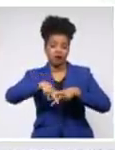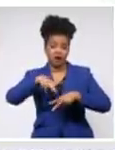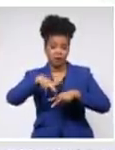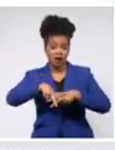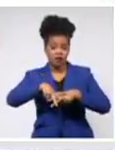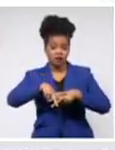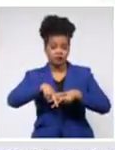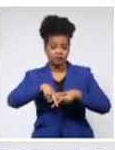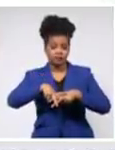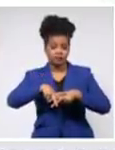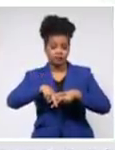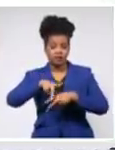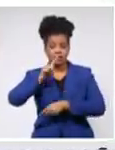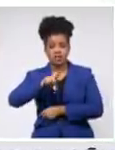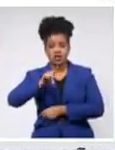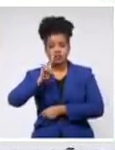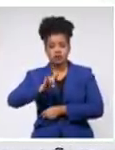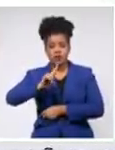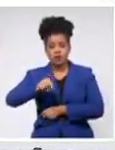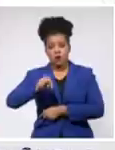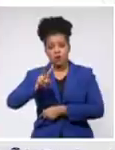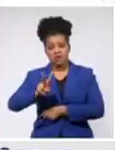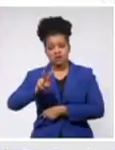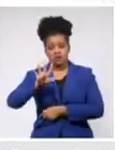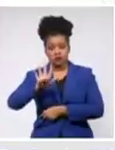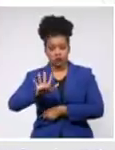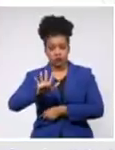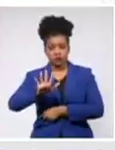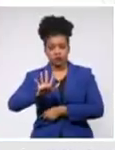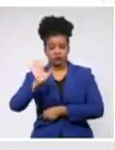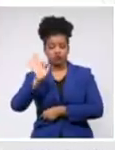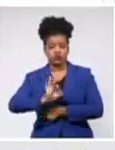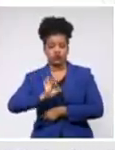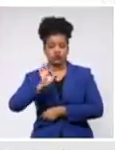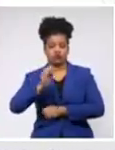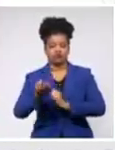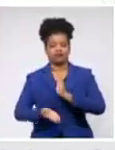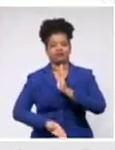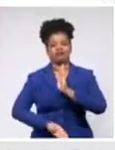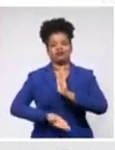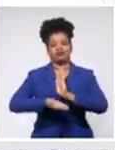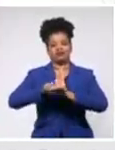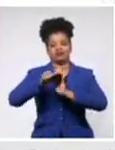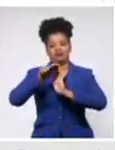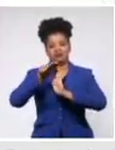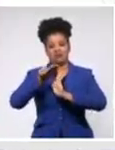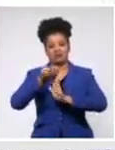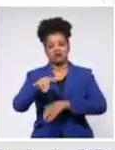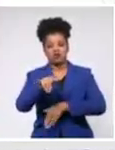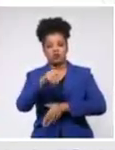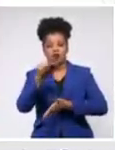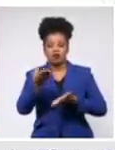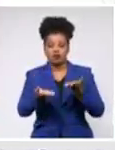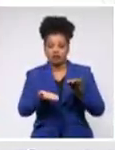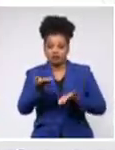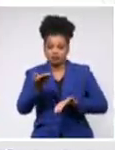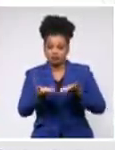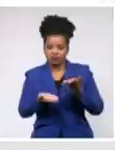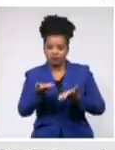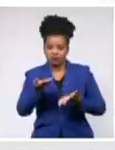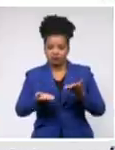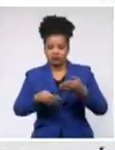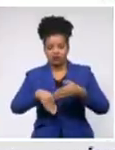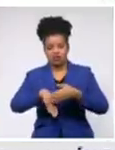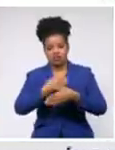de 19,25, pues incrementa la misma en comparación con el día